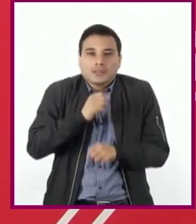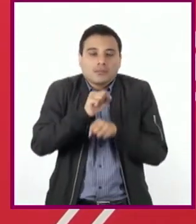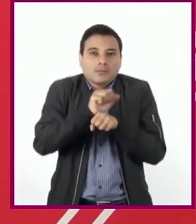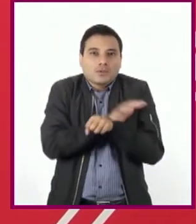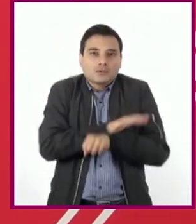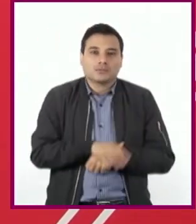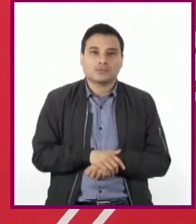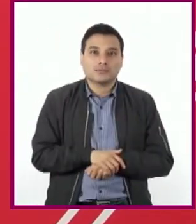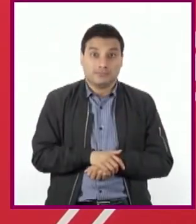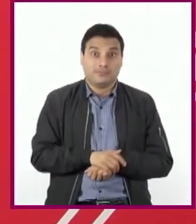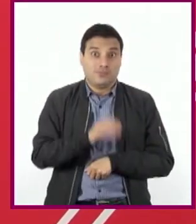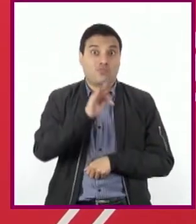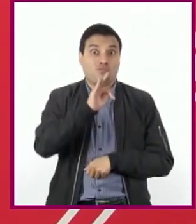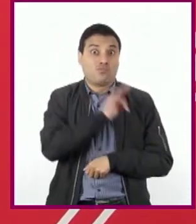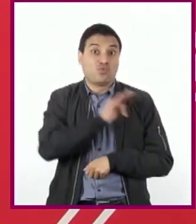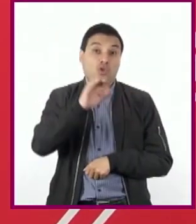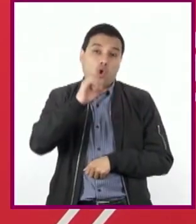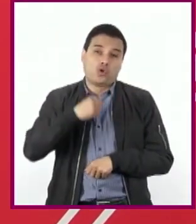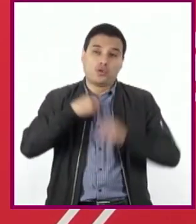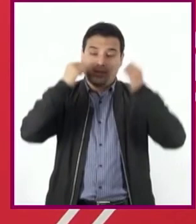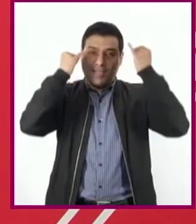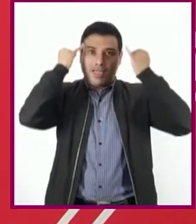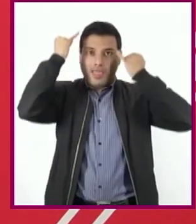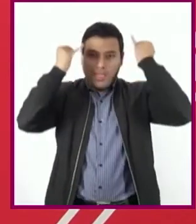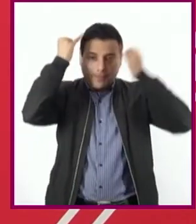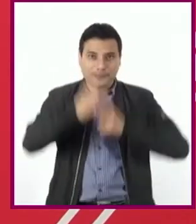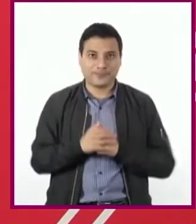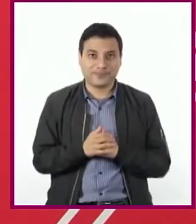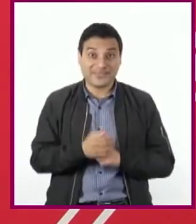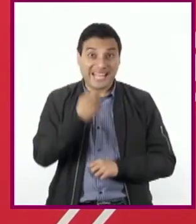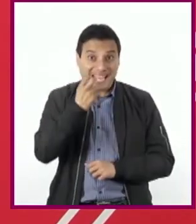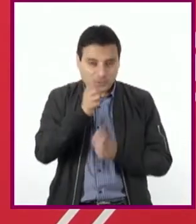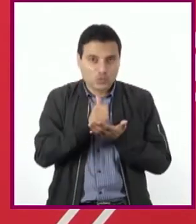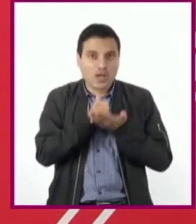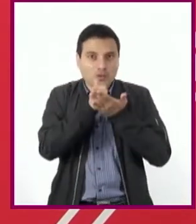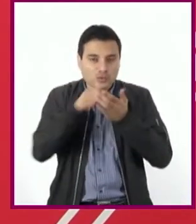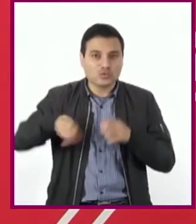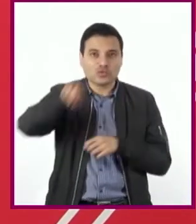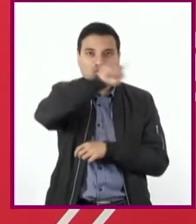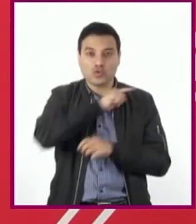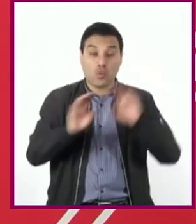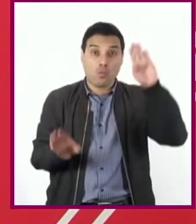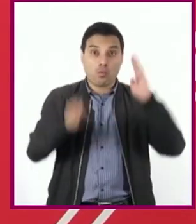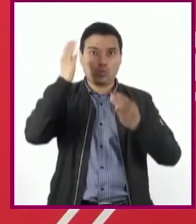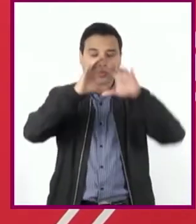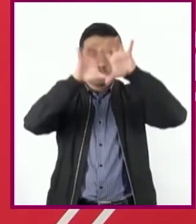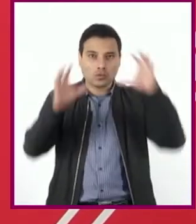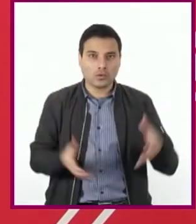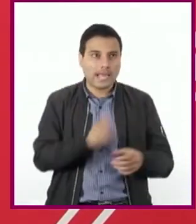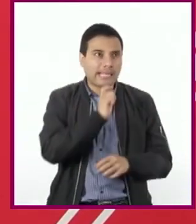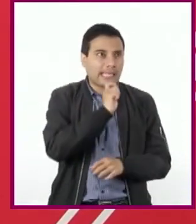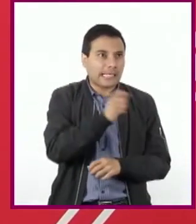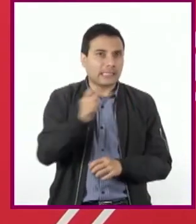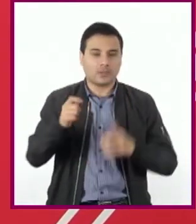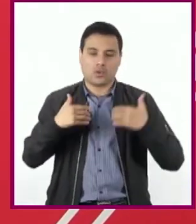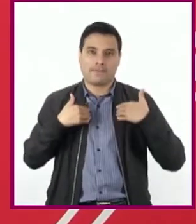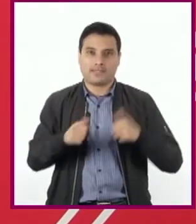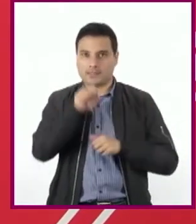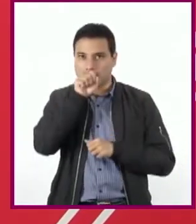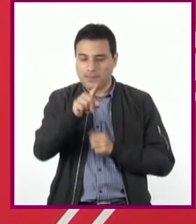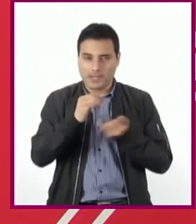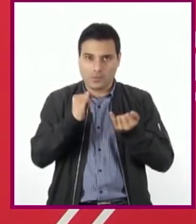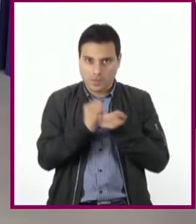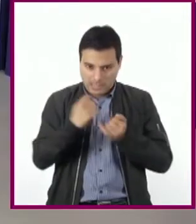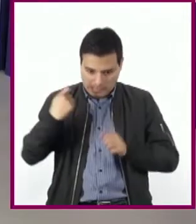crearnos nuevas porque imaginamos cosas. Eso nos ayuda no solo a entender mejor el mundo que nos rodea, sino también a nosotros